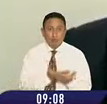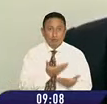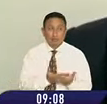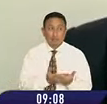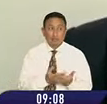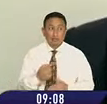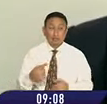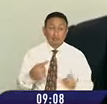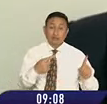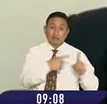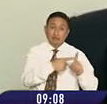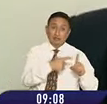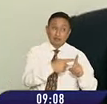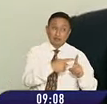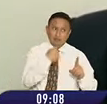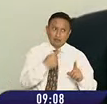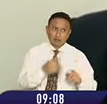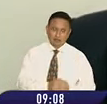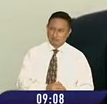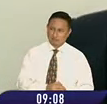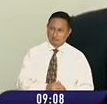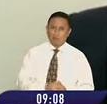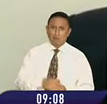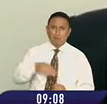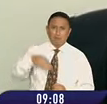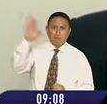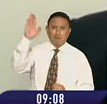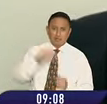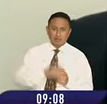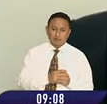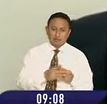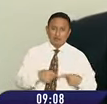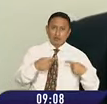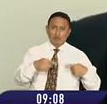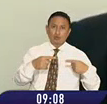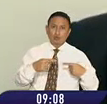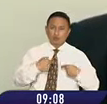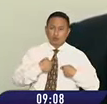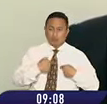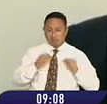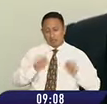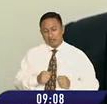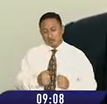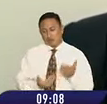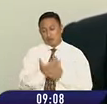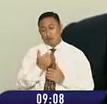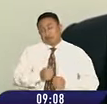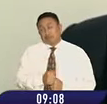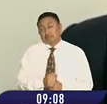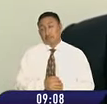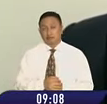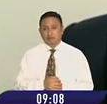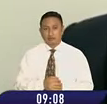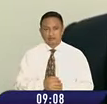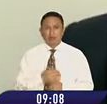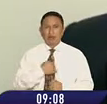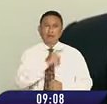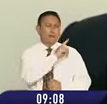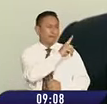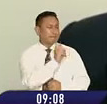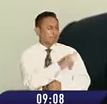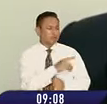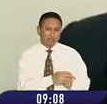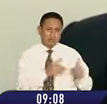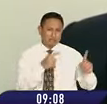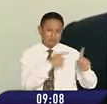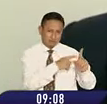señor Espinosa es cada vez mayor cada día se le antoja algo más lo que habría que preguntarle es en